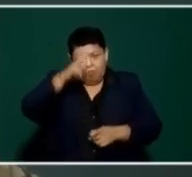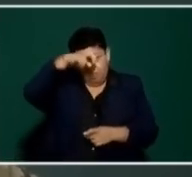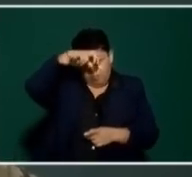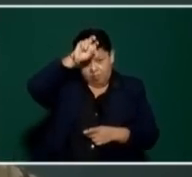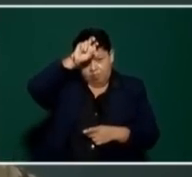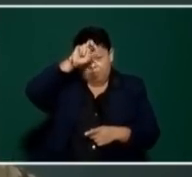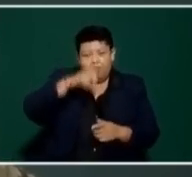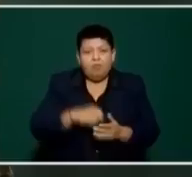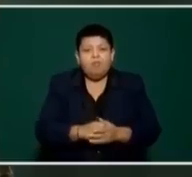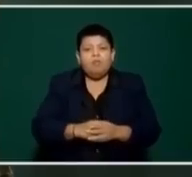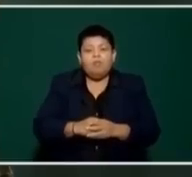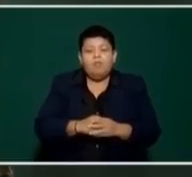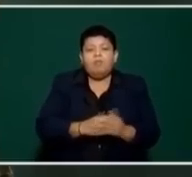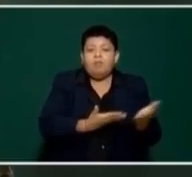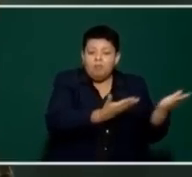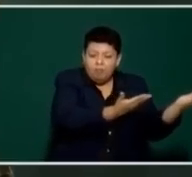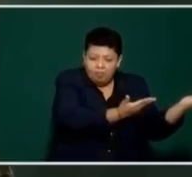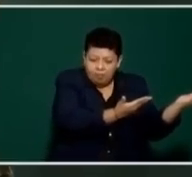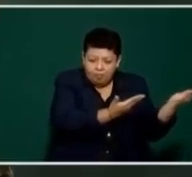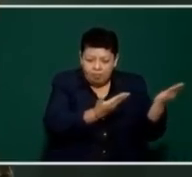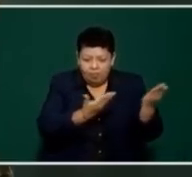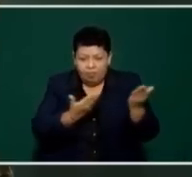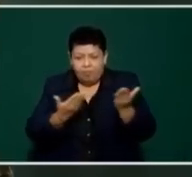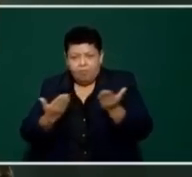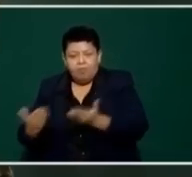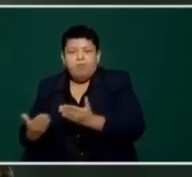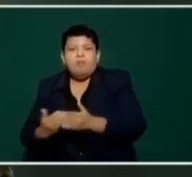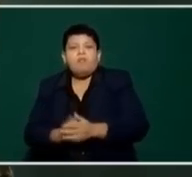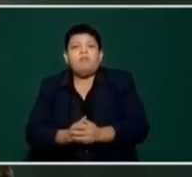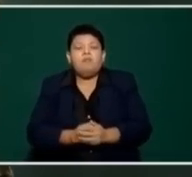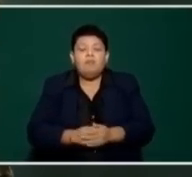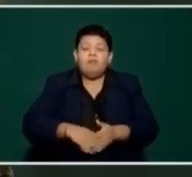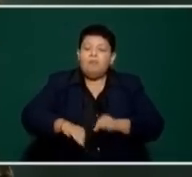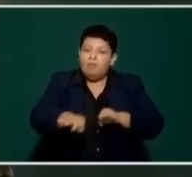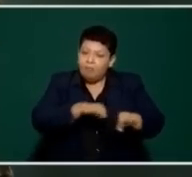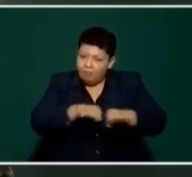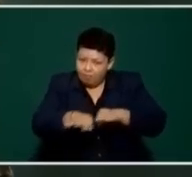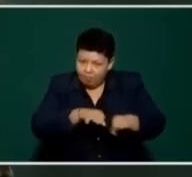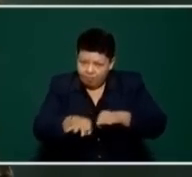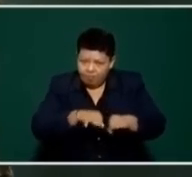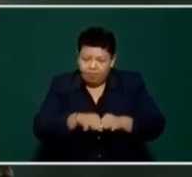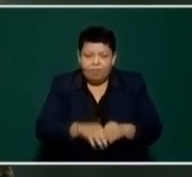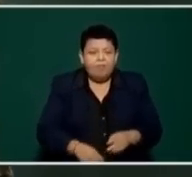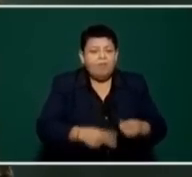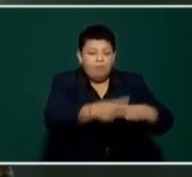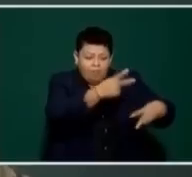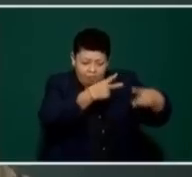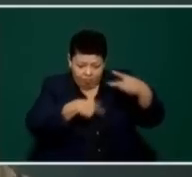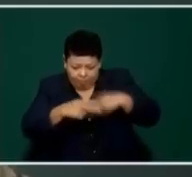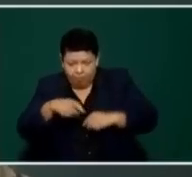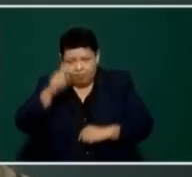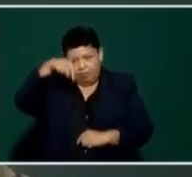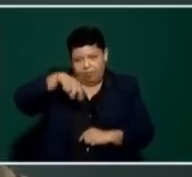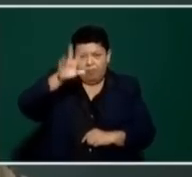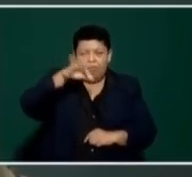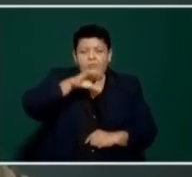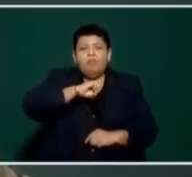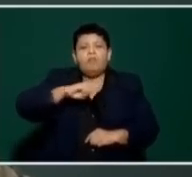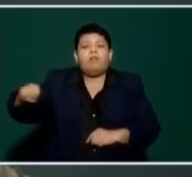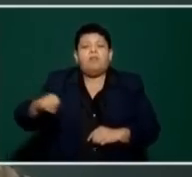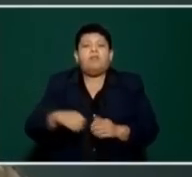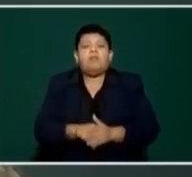llevar remolcando a Manzanillo y ahí se va a reactivar para poderlo traer para acá. Es un barco